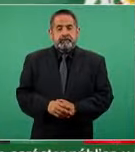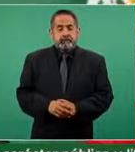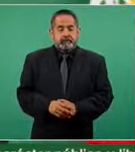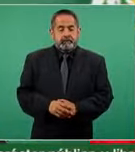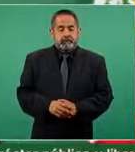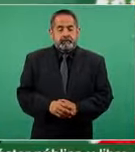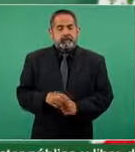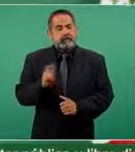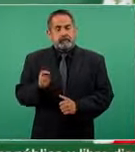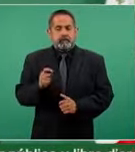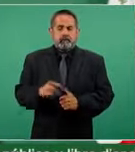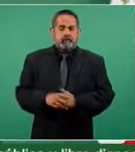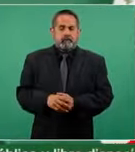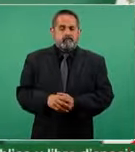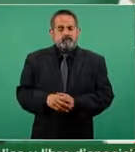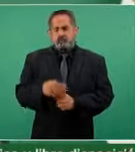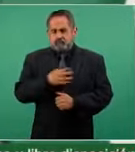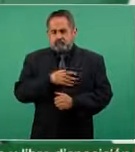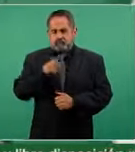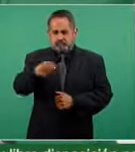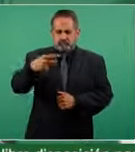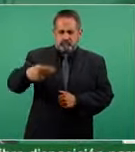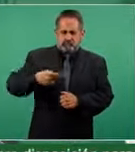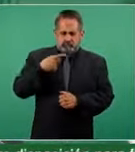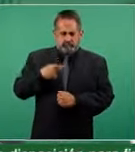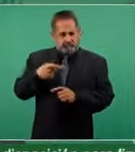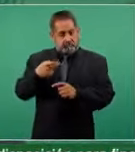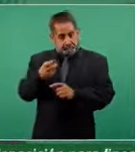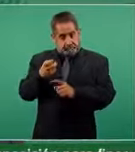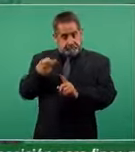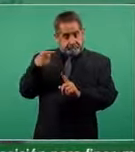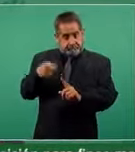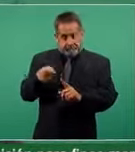Entonces, qué bien que me pregunta sobre esto de